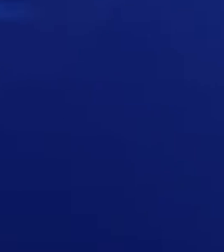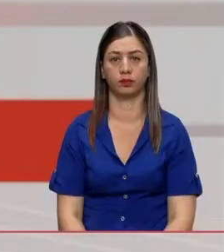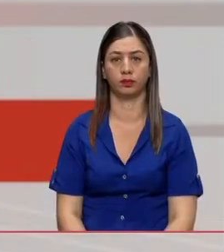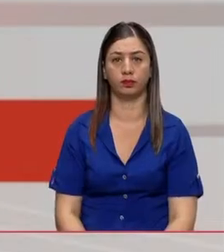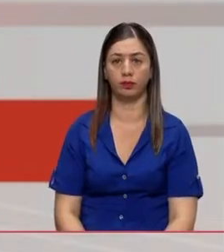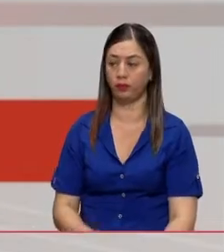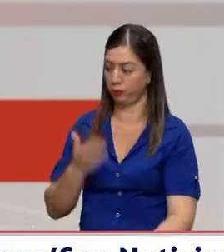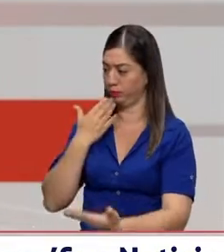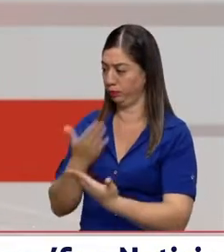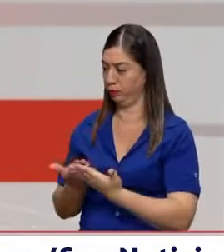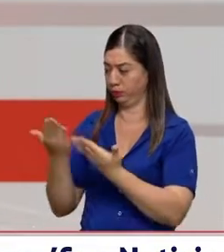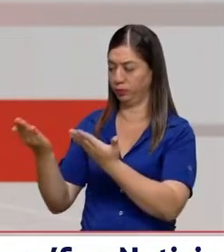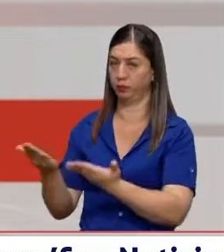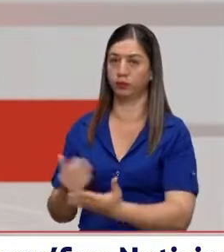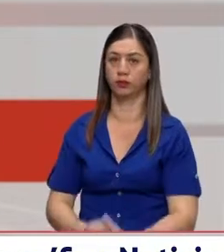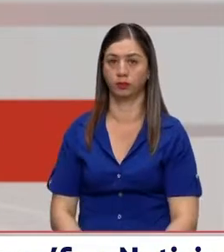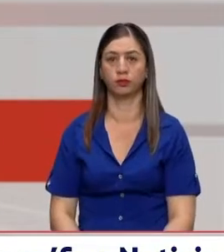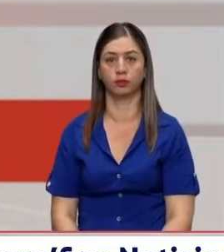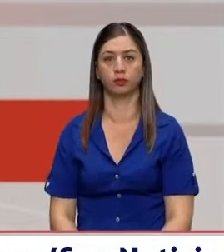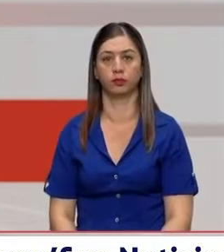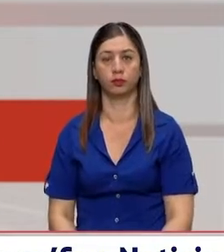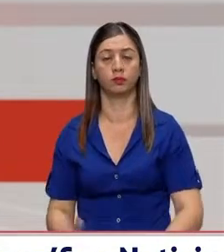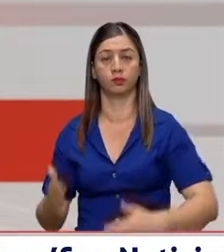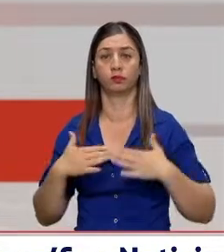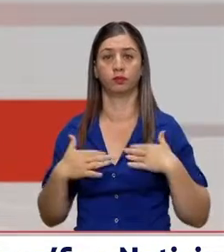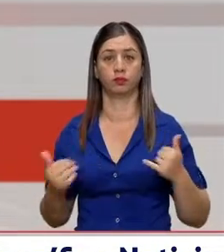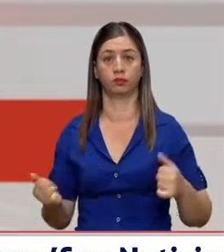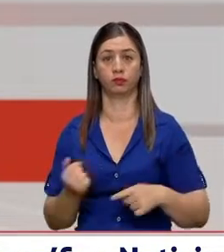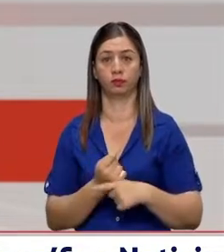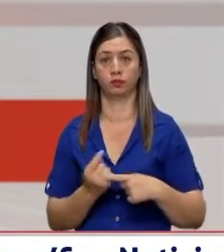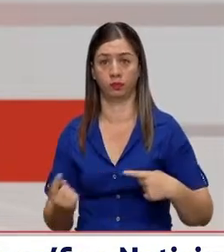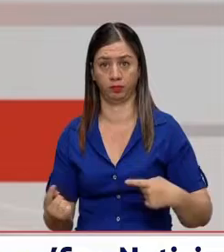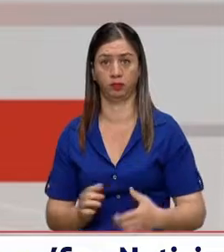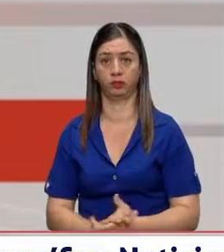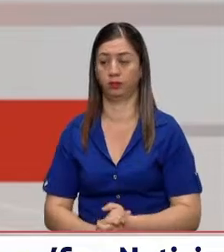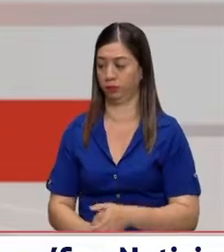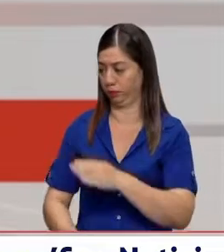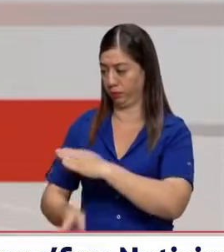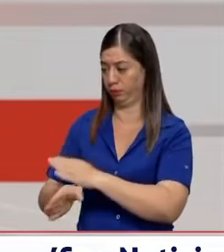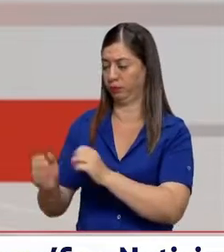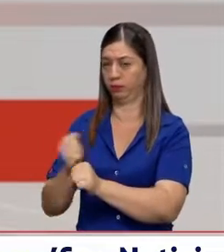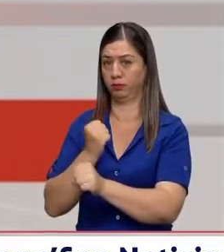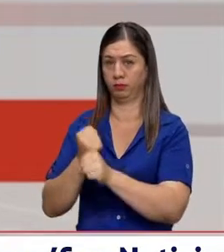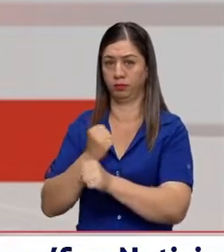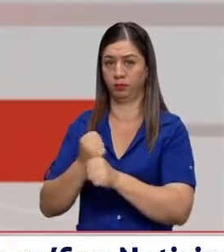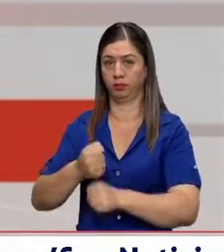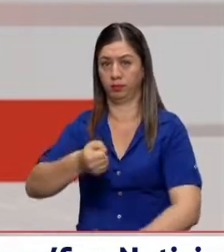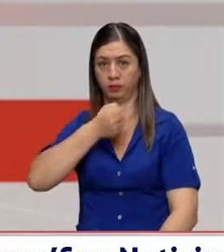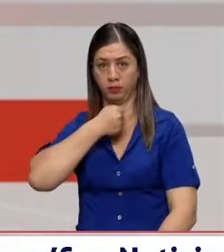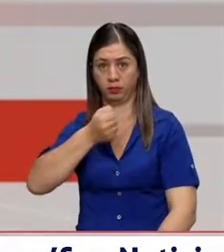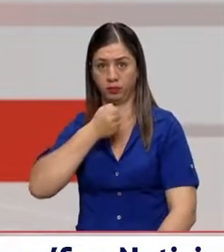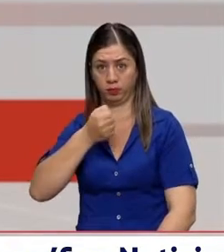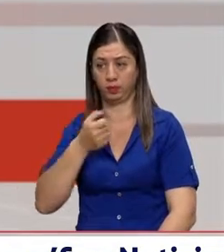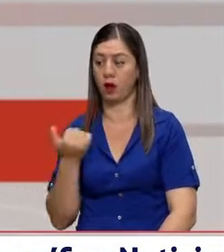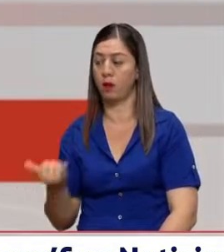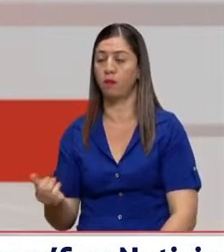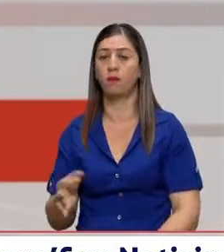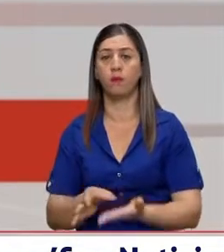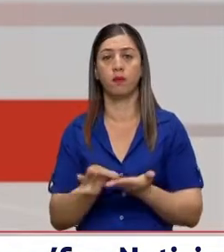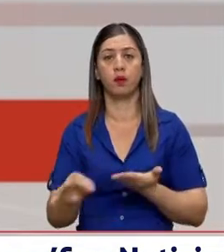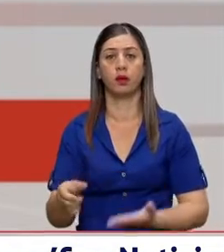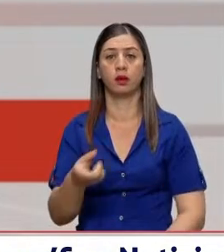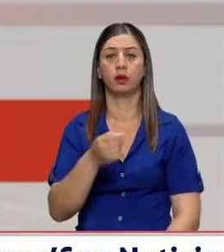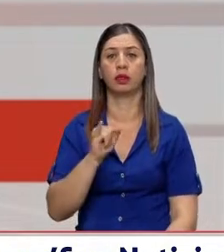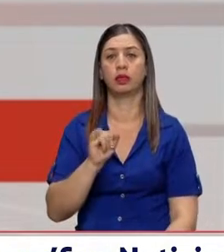Alejandro Muñoz, muchas gracias, que tenga feliz fin de semana y que continúe con su trabajo de reportería. Usted está ahí en el municipio de Ginebra, aquí